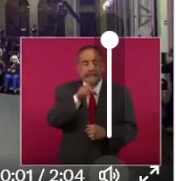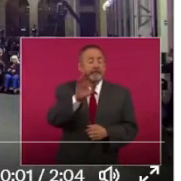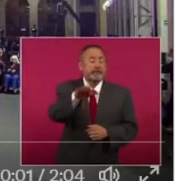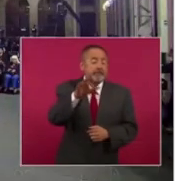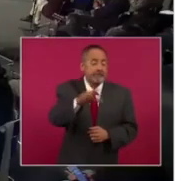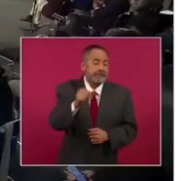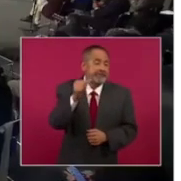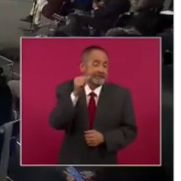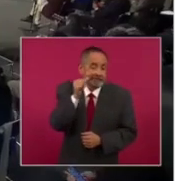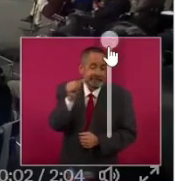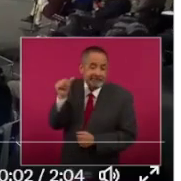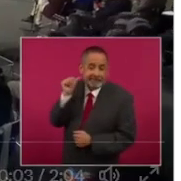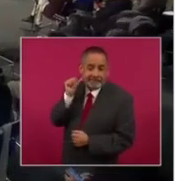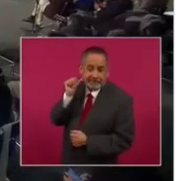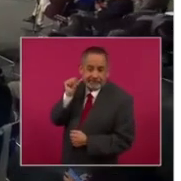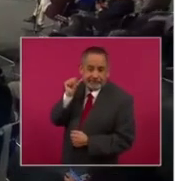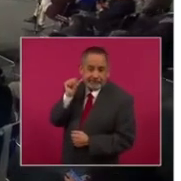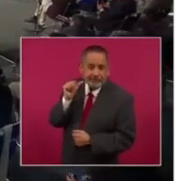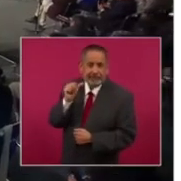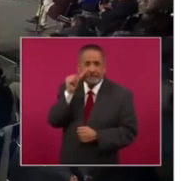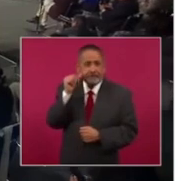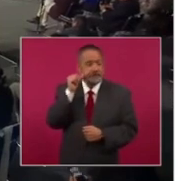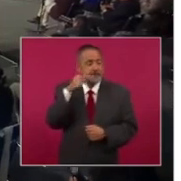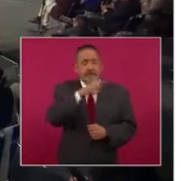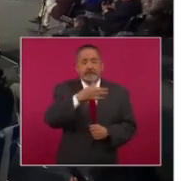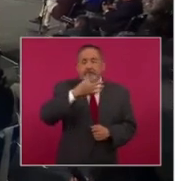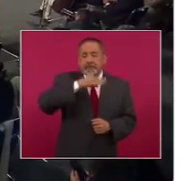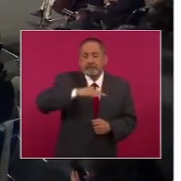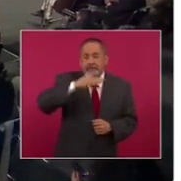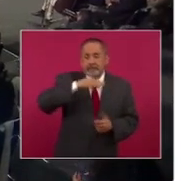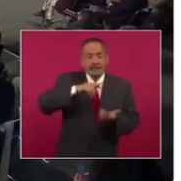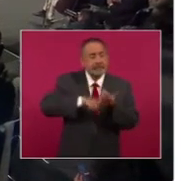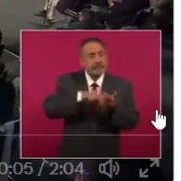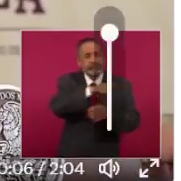Ayer, una fiesta en el INE